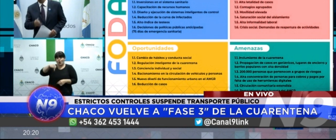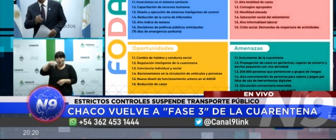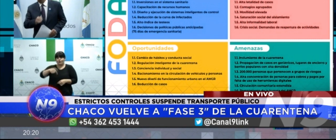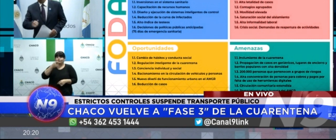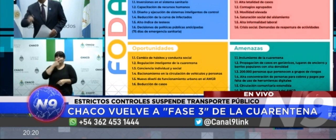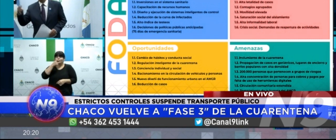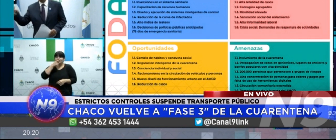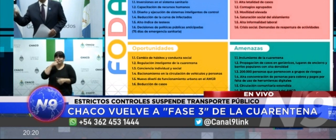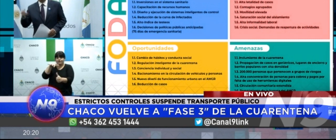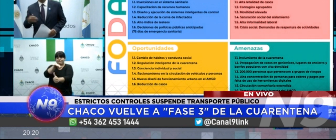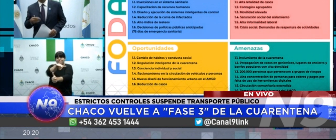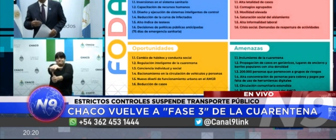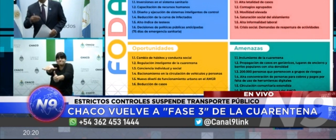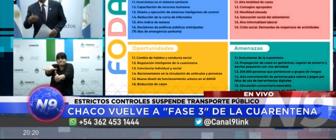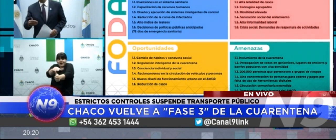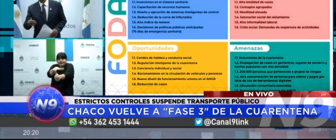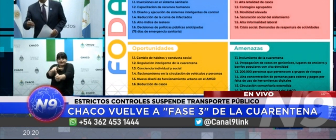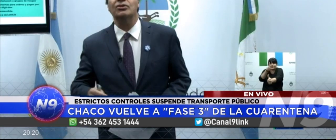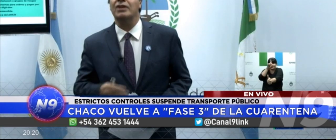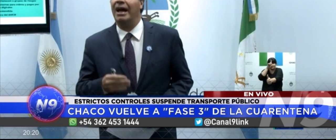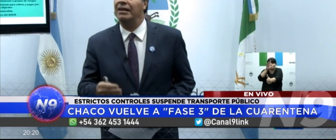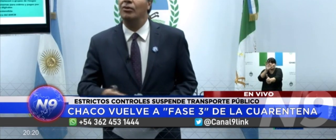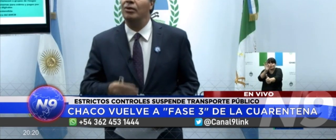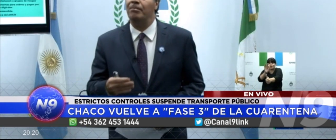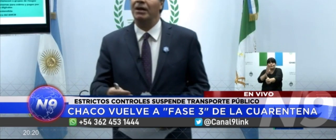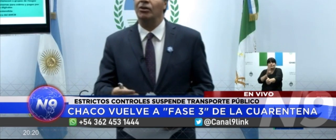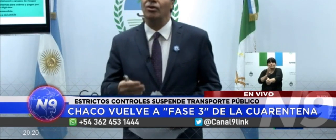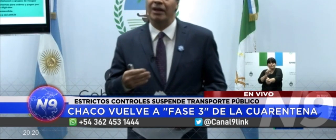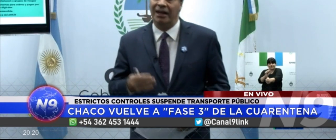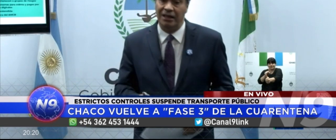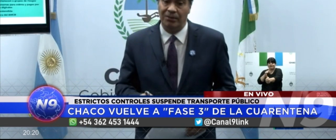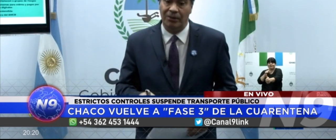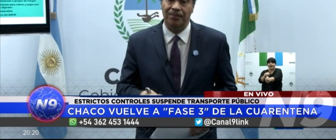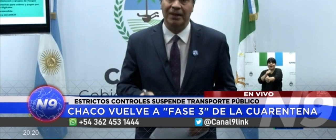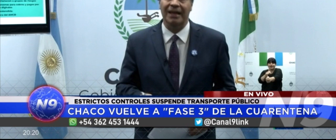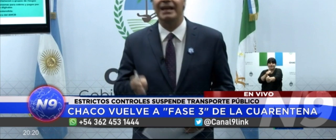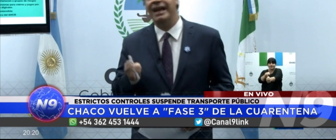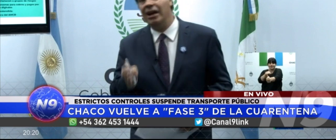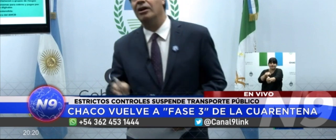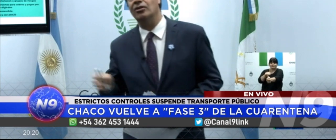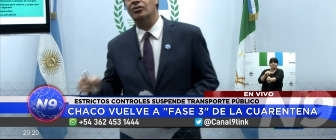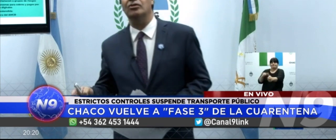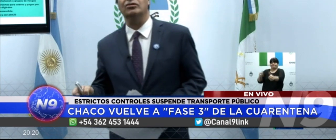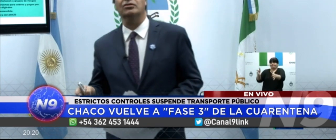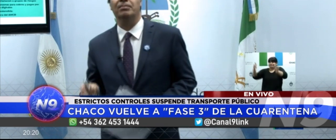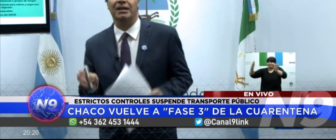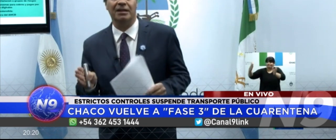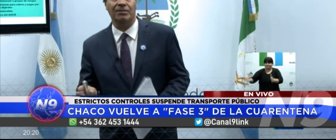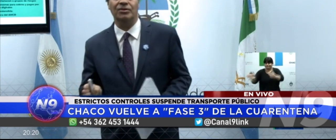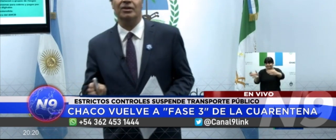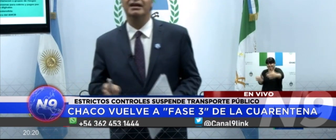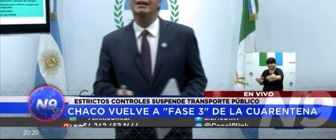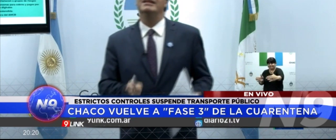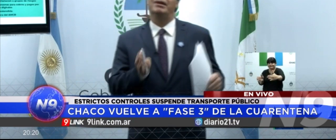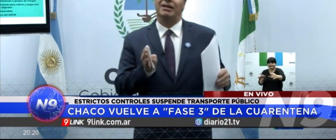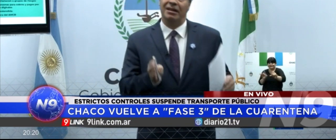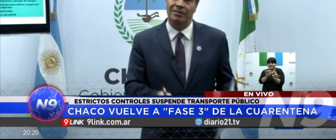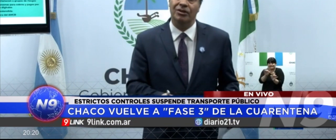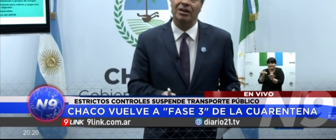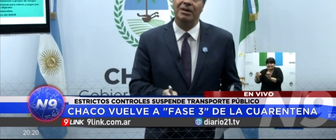obviamente, en virtud del incremento del número de casos, ha tenido un impacto negativo. ¿Y qué es lo que nosotros pretendemos?